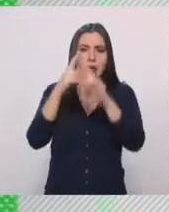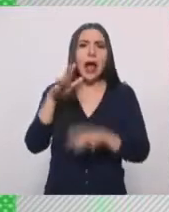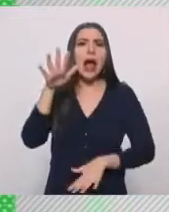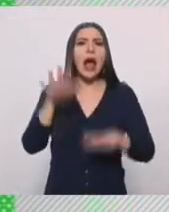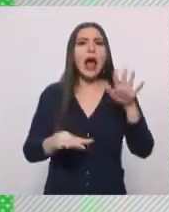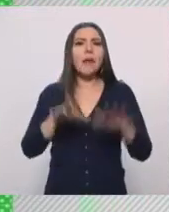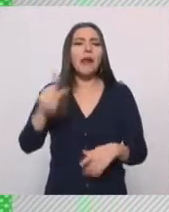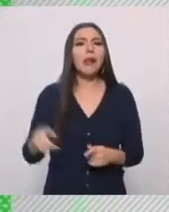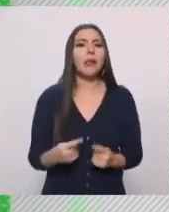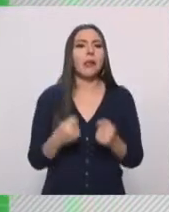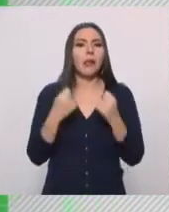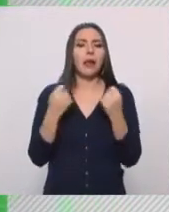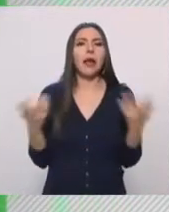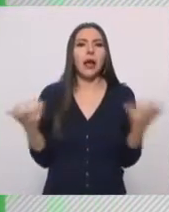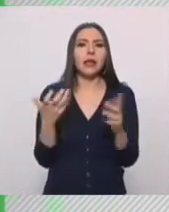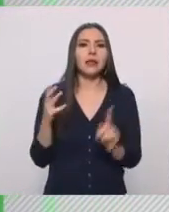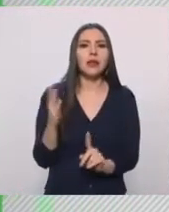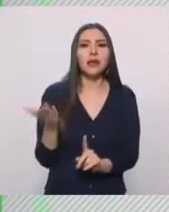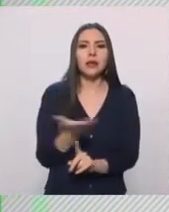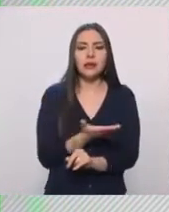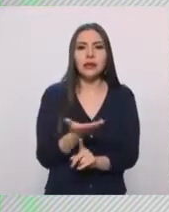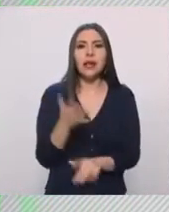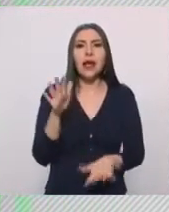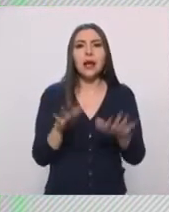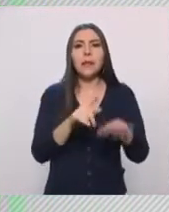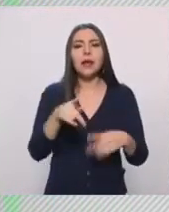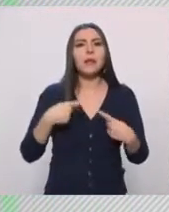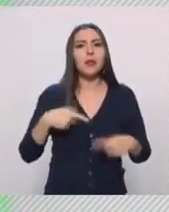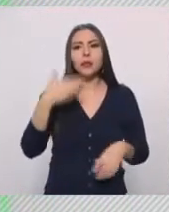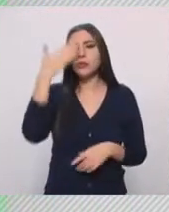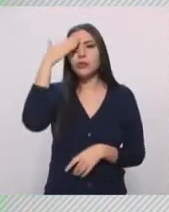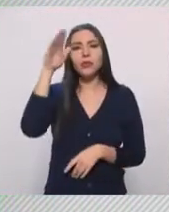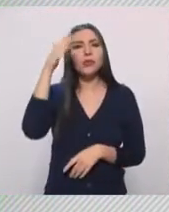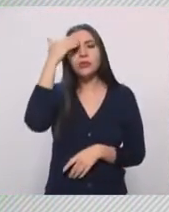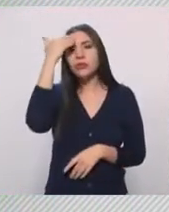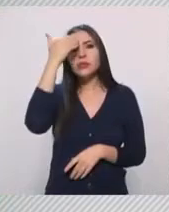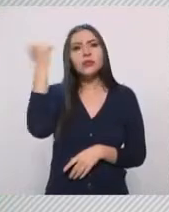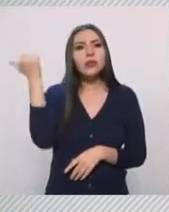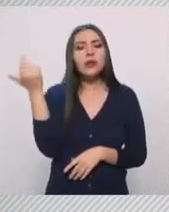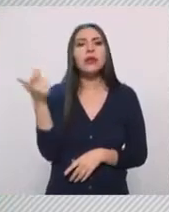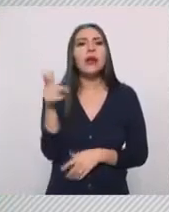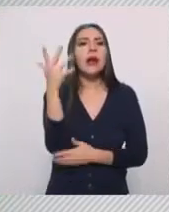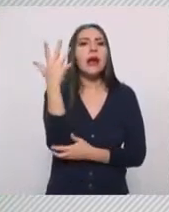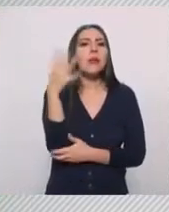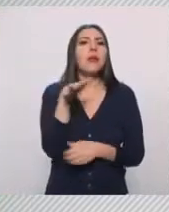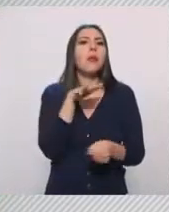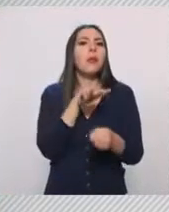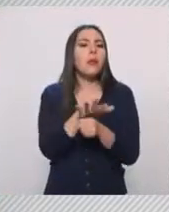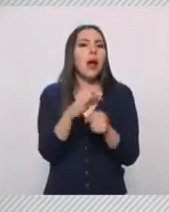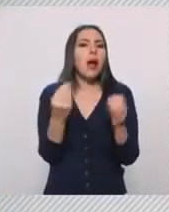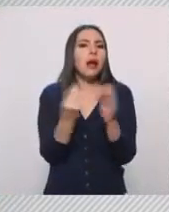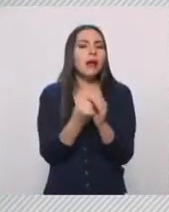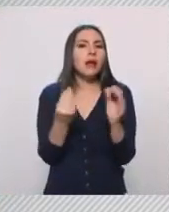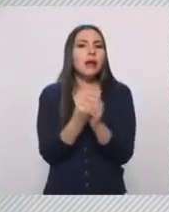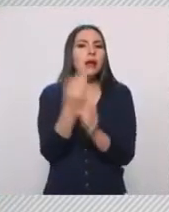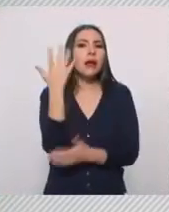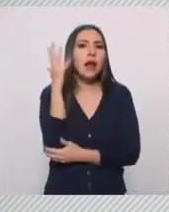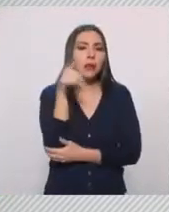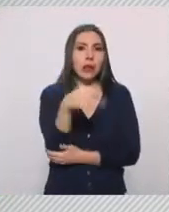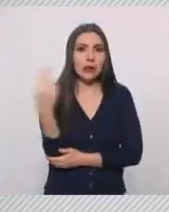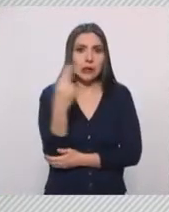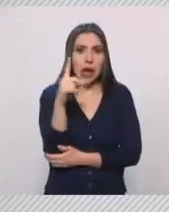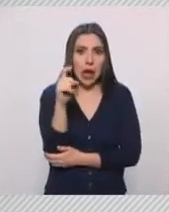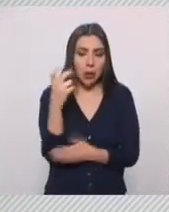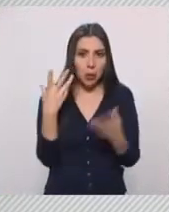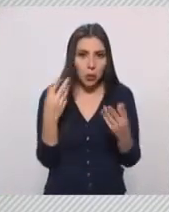justo creo que ahí viene el desconocimiento de que no sabemos qué tipo de raíces tiene, si necesita mucha agua, si sus